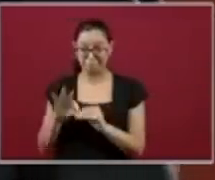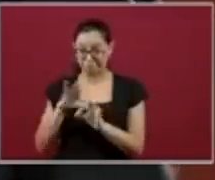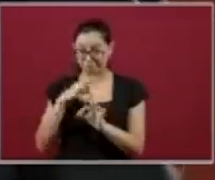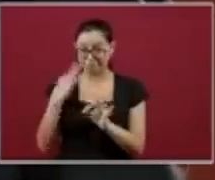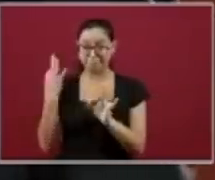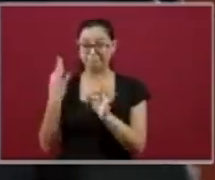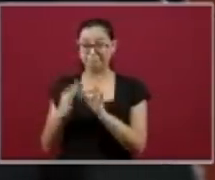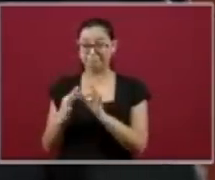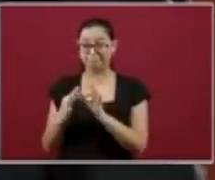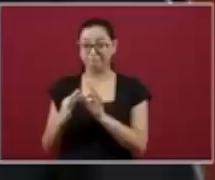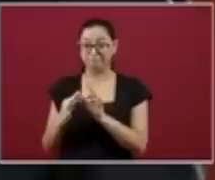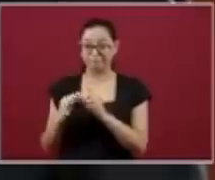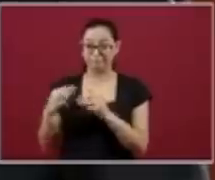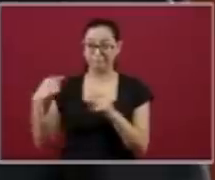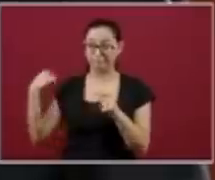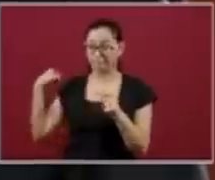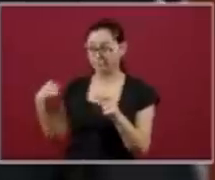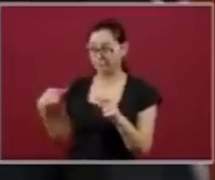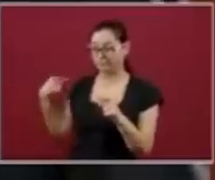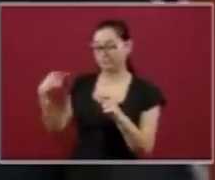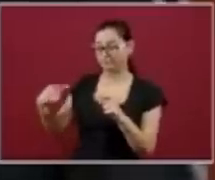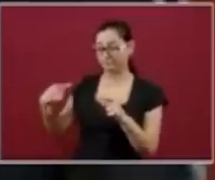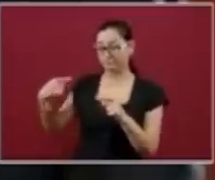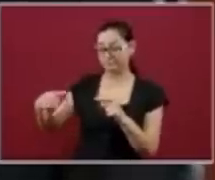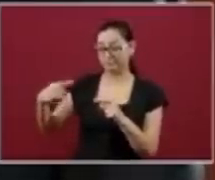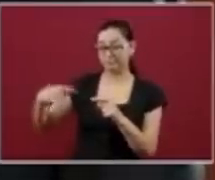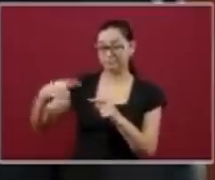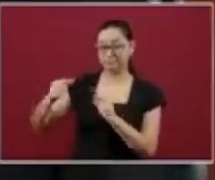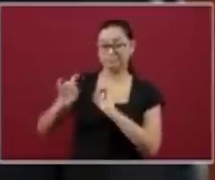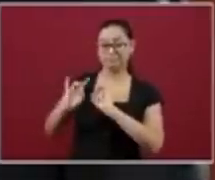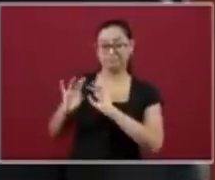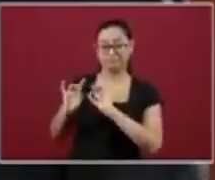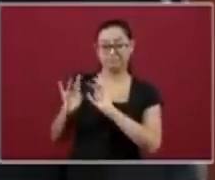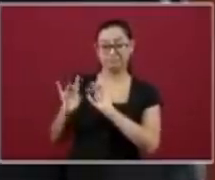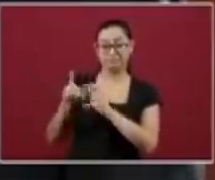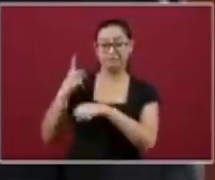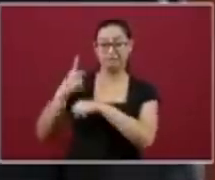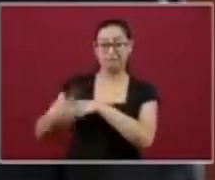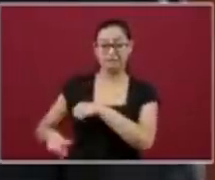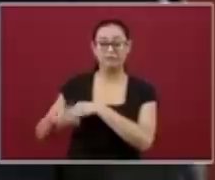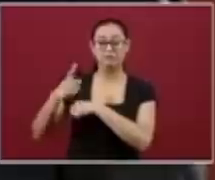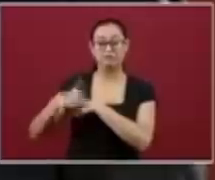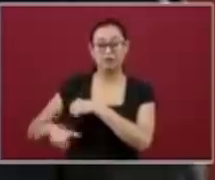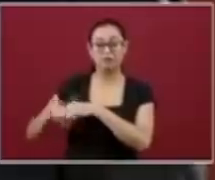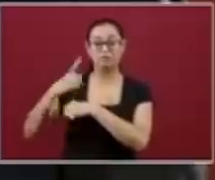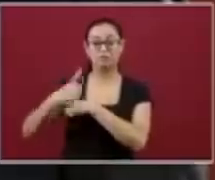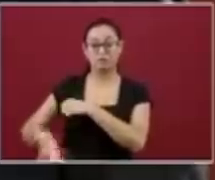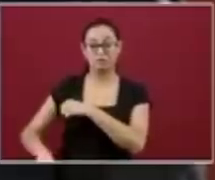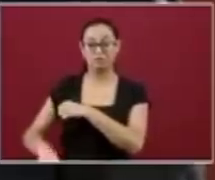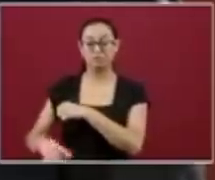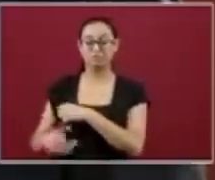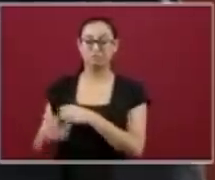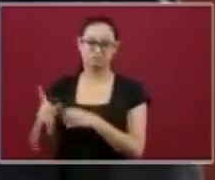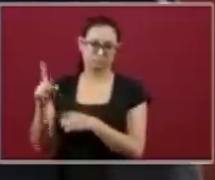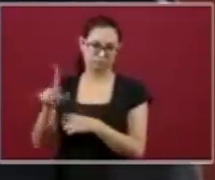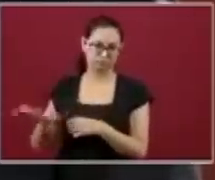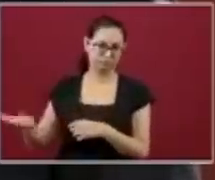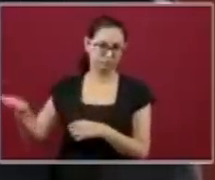después de muchos daños ocasionados que han